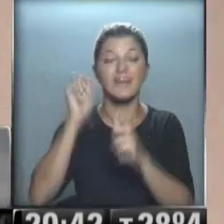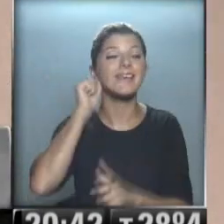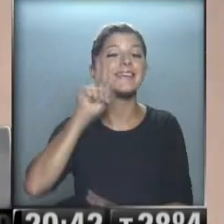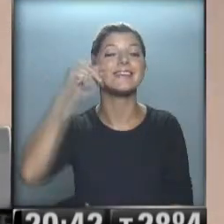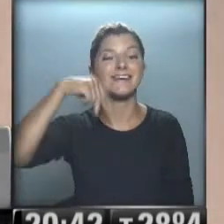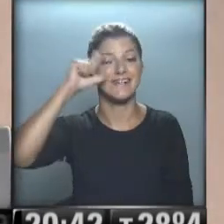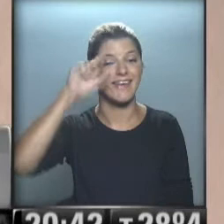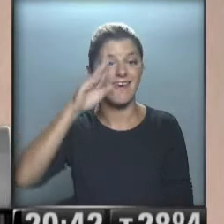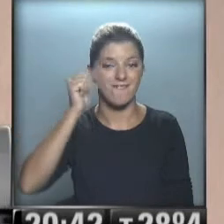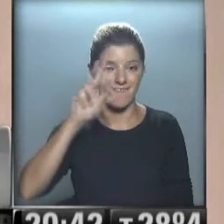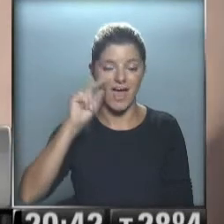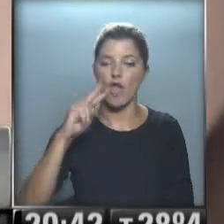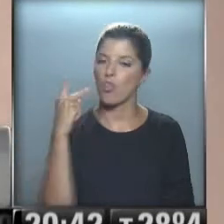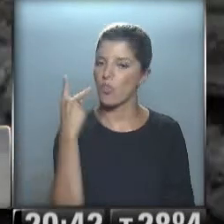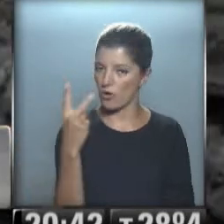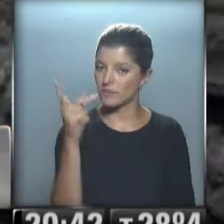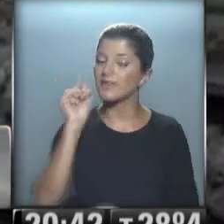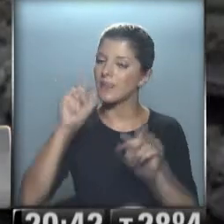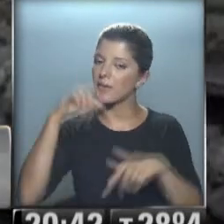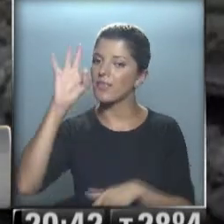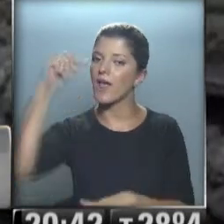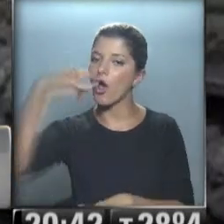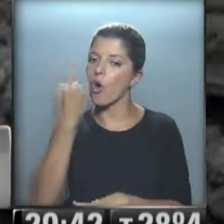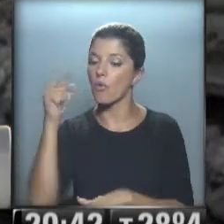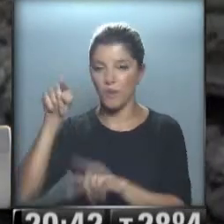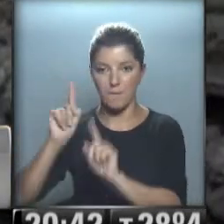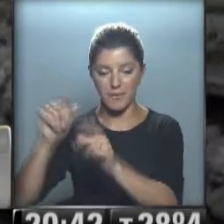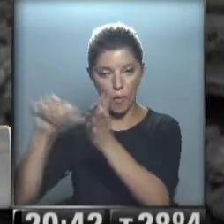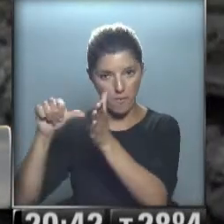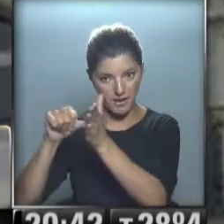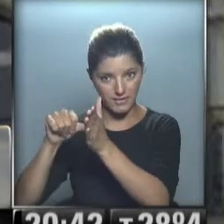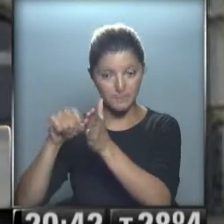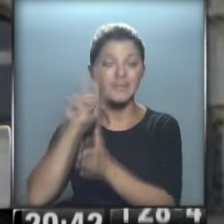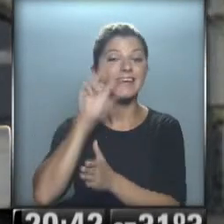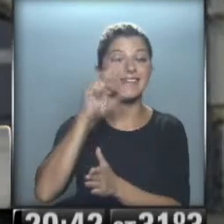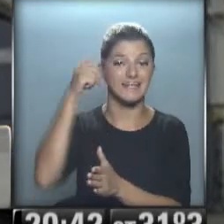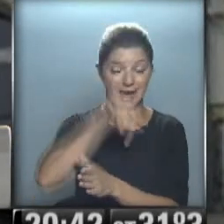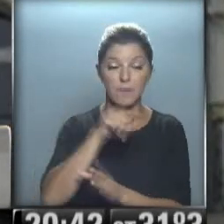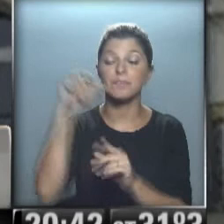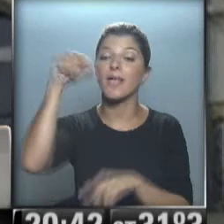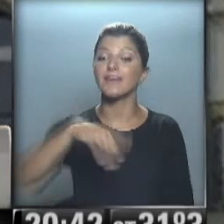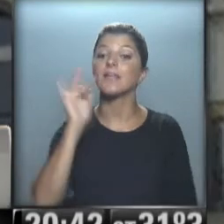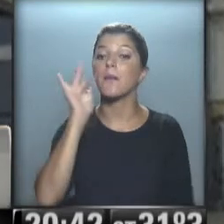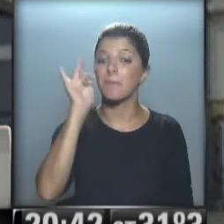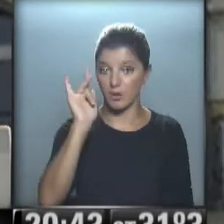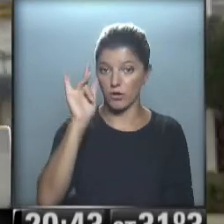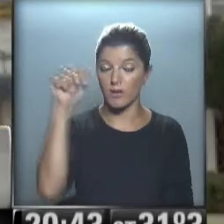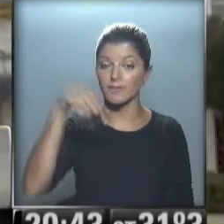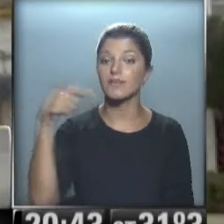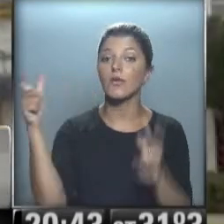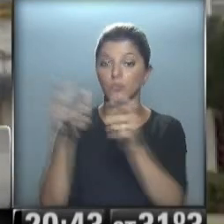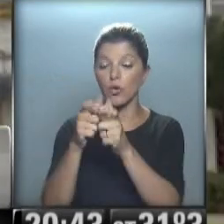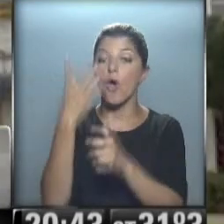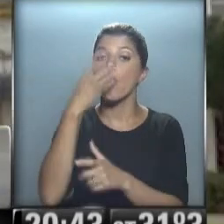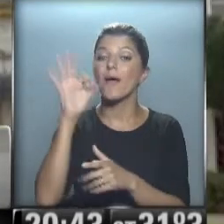del exabrupto de la invitación de Naciones Unidas a Irán. En la cumbre de este miércoles, en la ciudad suiza de Montreux, participarán